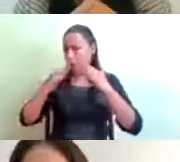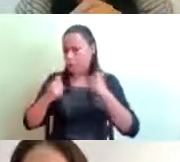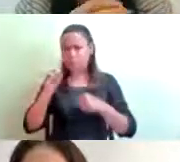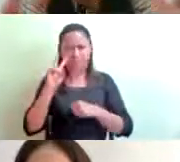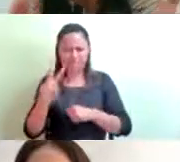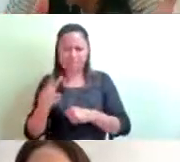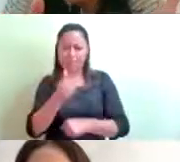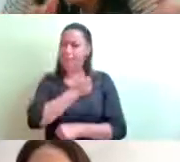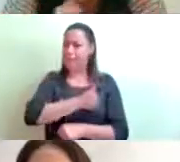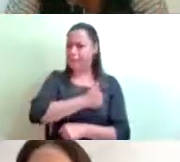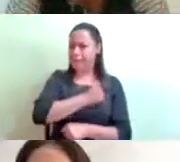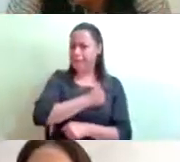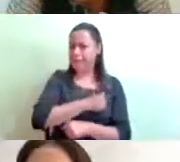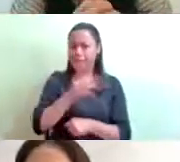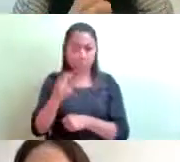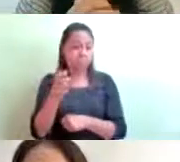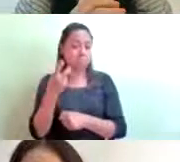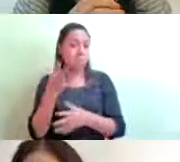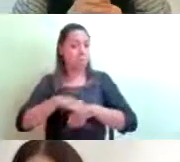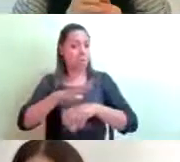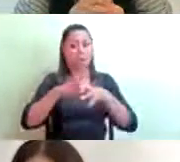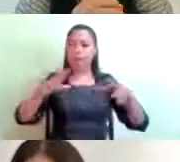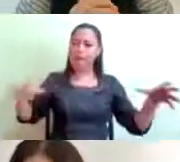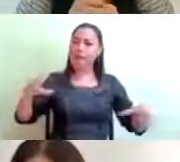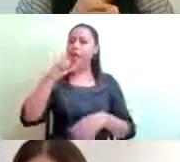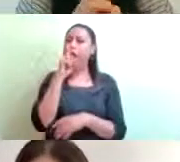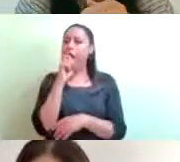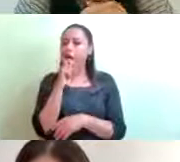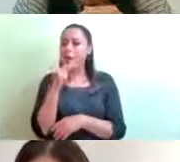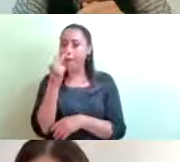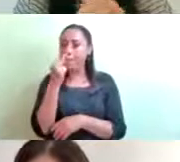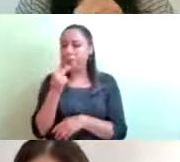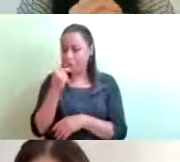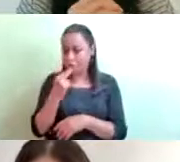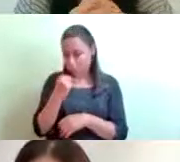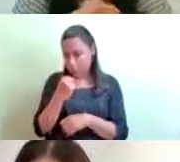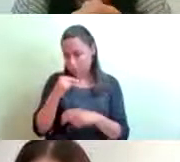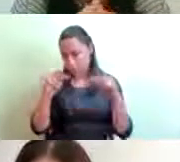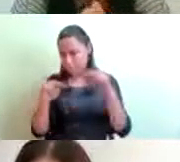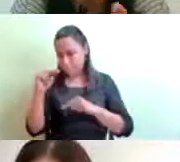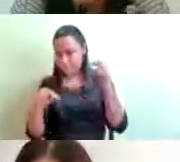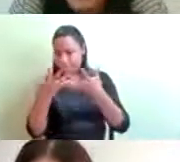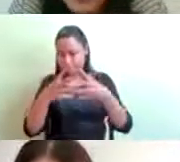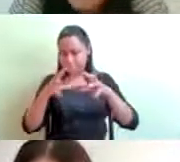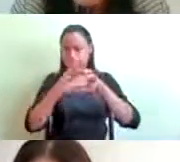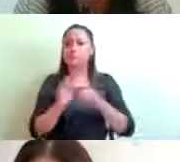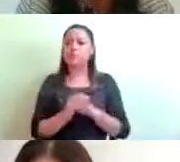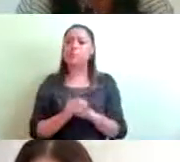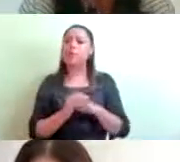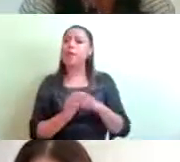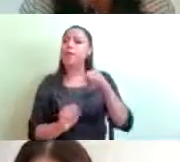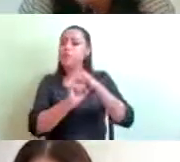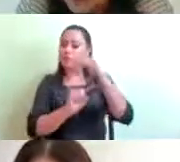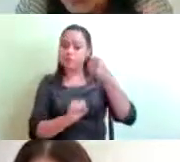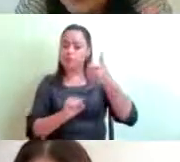es uno de los reservorios más grandes de agua dulce a nivel planetario. Sudamérica